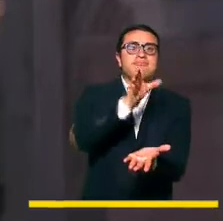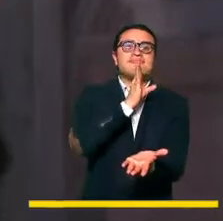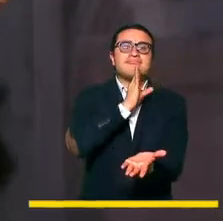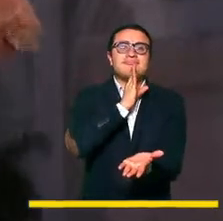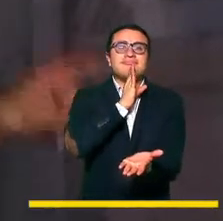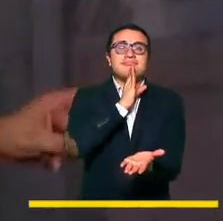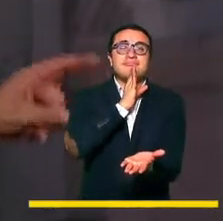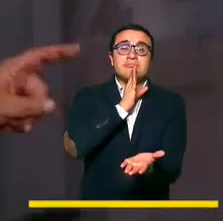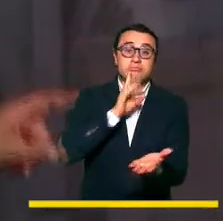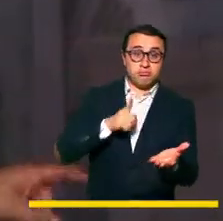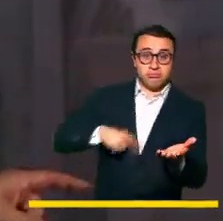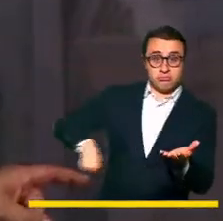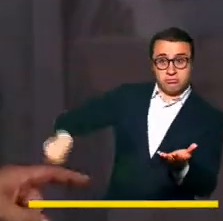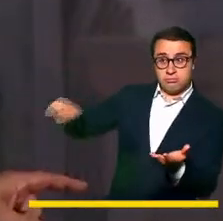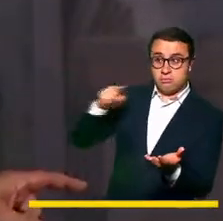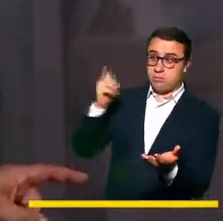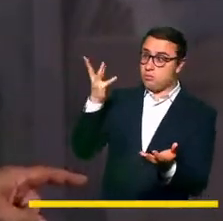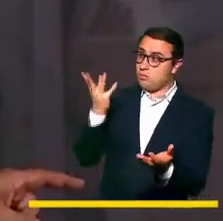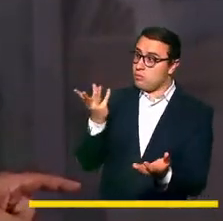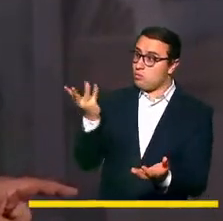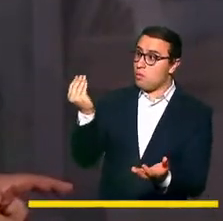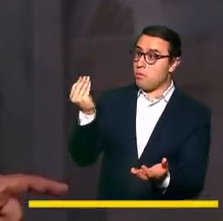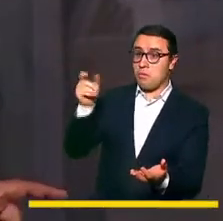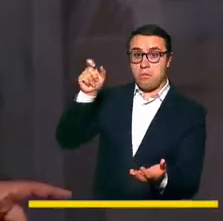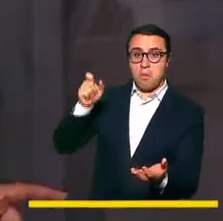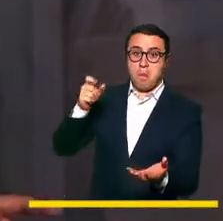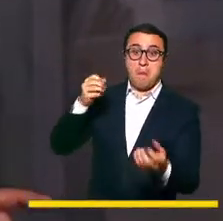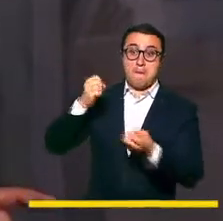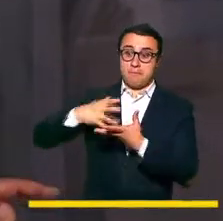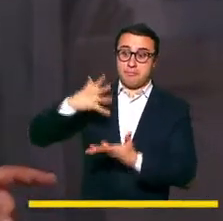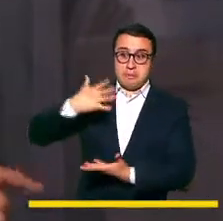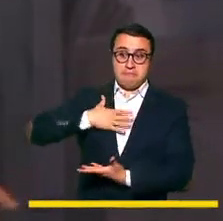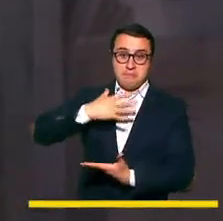no en manos de un extraño.